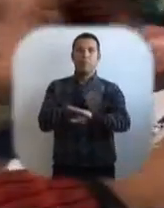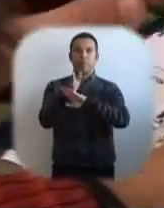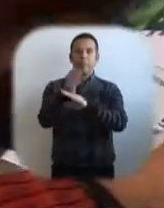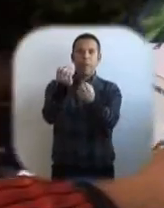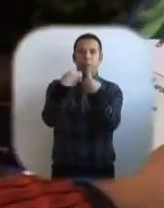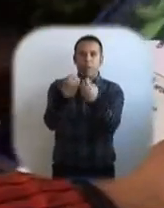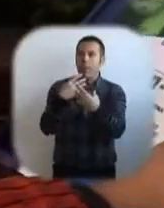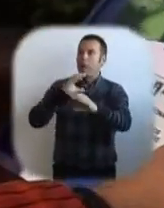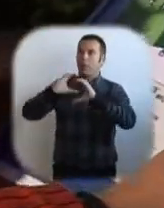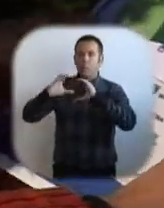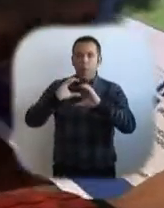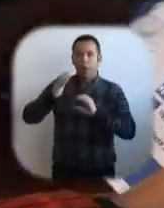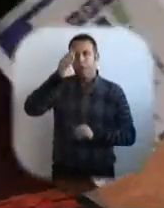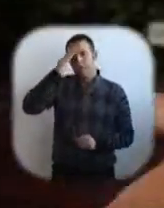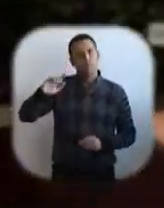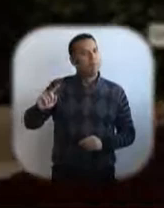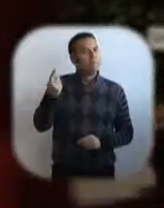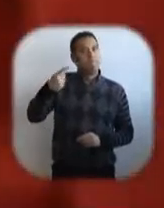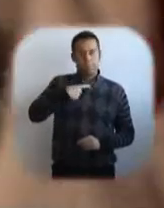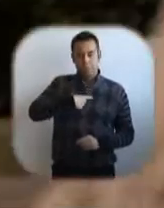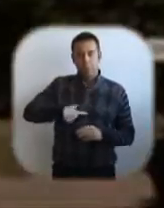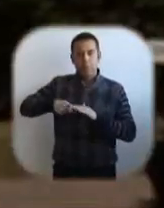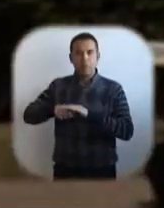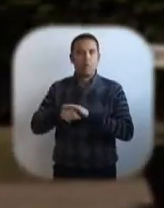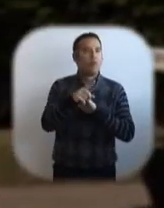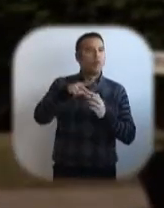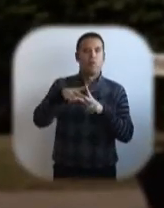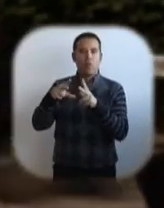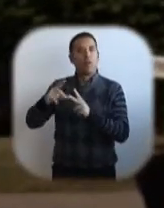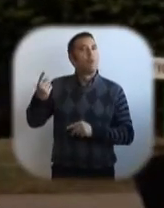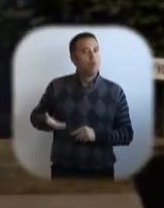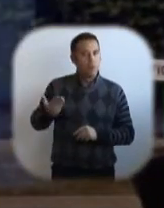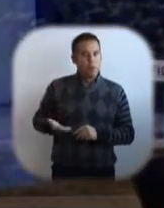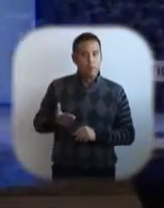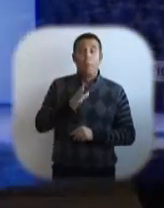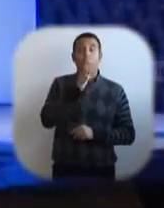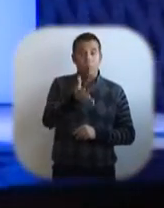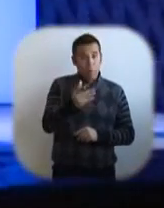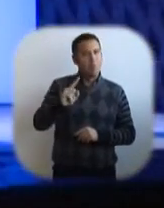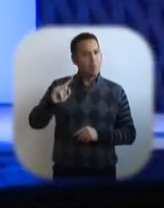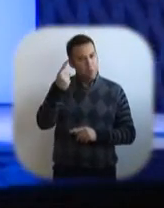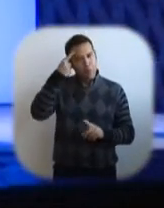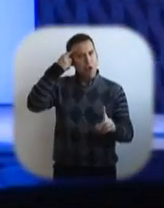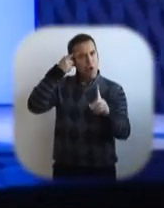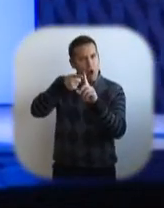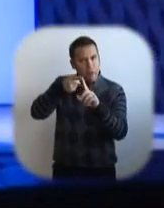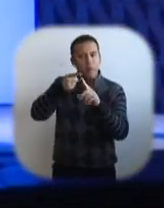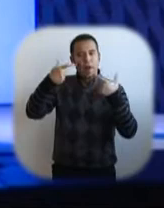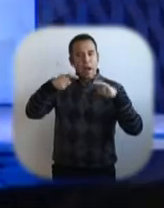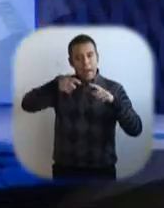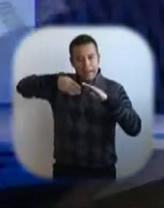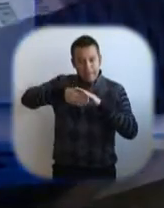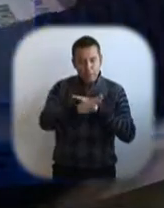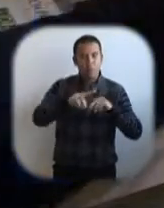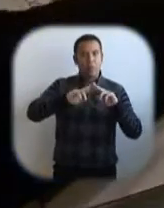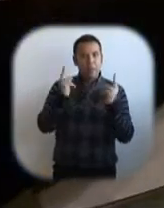Informarse y comunicarse es fundamental para el desarrollo de las personas en la sociedad. Por ello, uno de los principales objetivos del Área